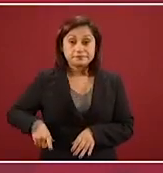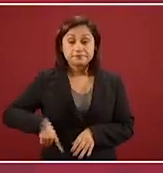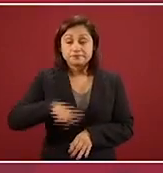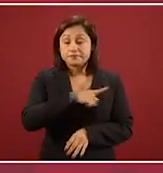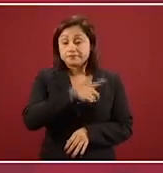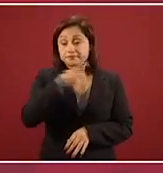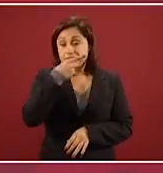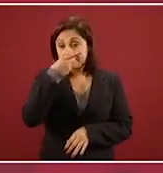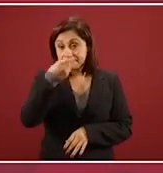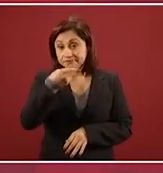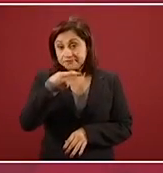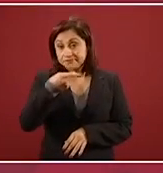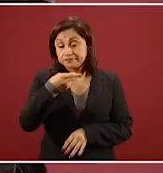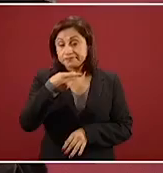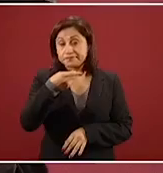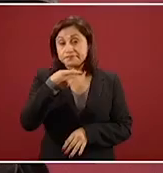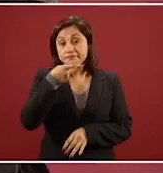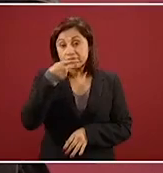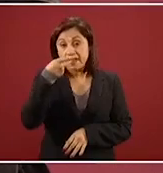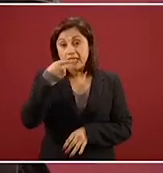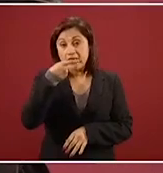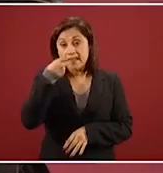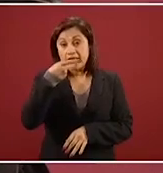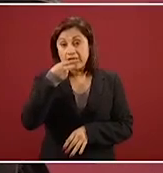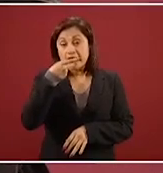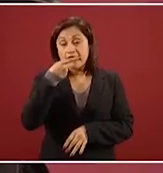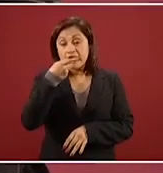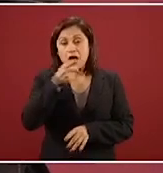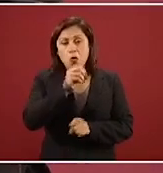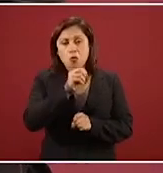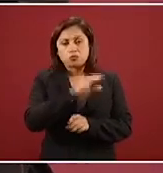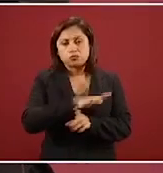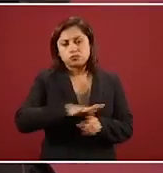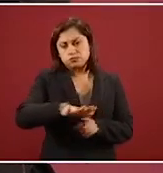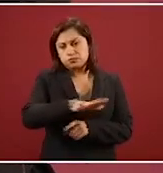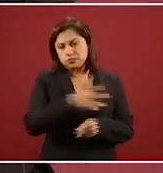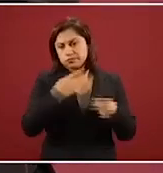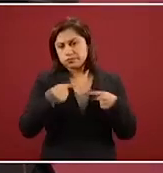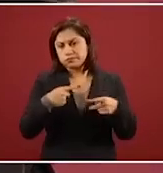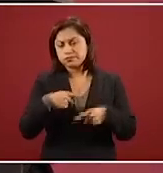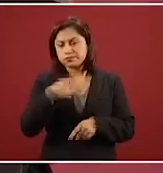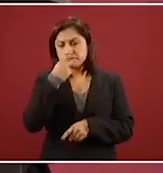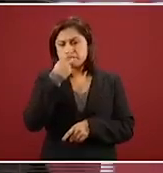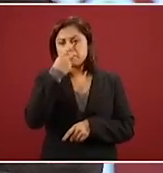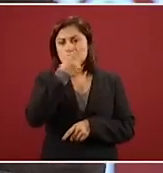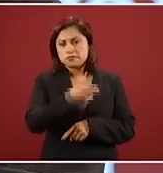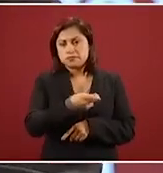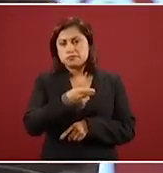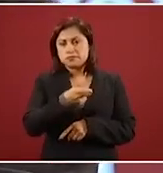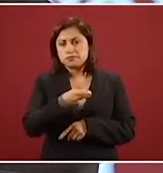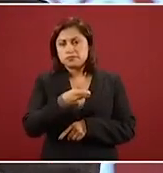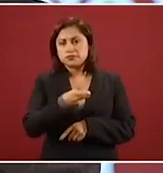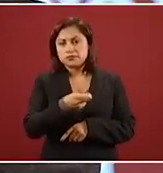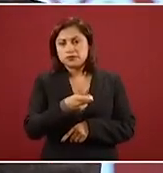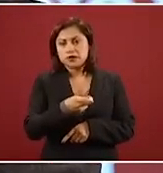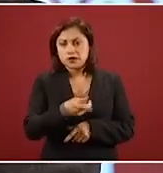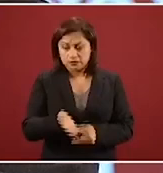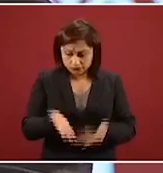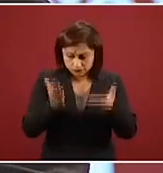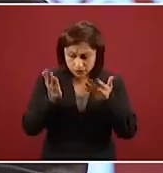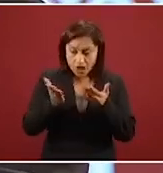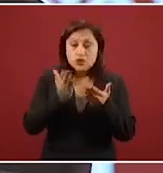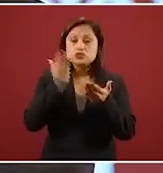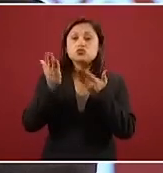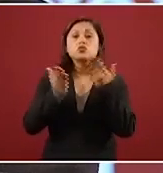se educaba a los hijos, no en todos los casos, pero se les decía: estudia para que